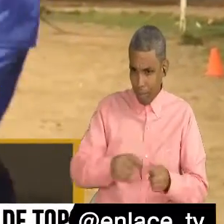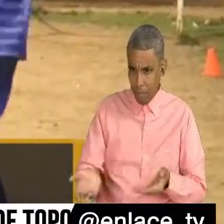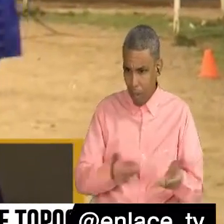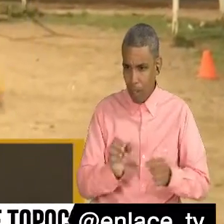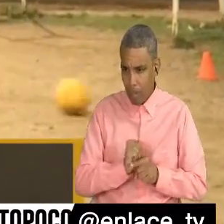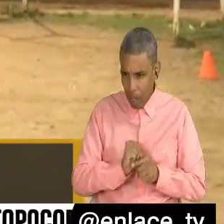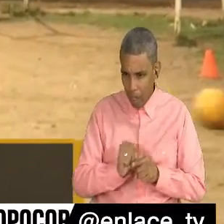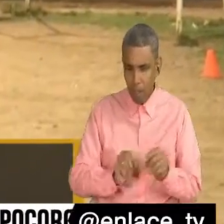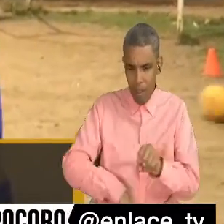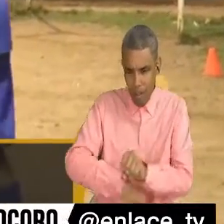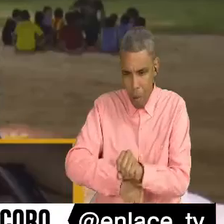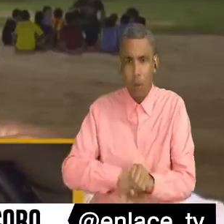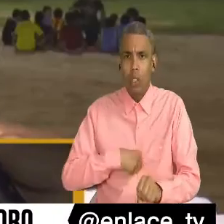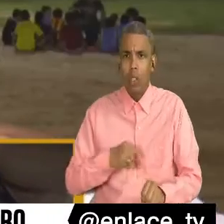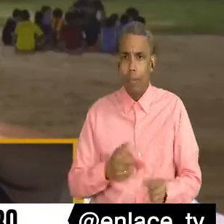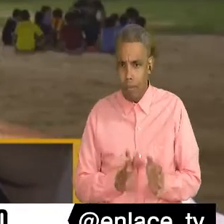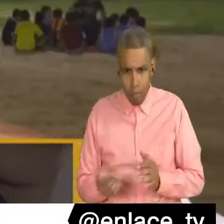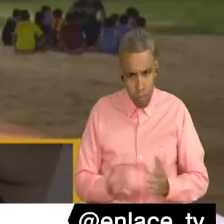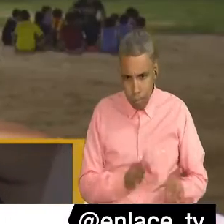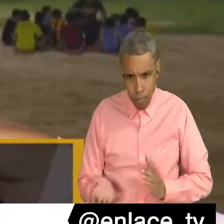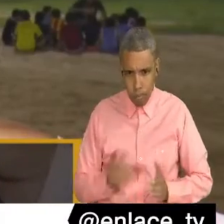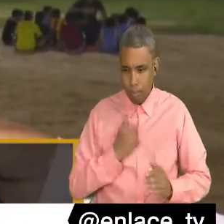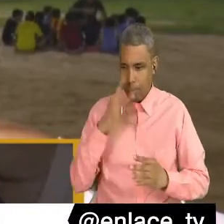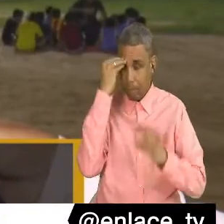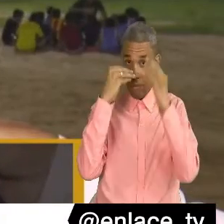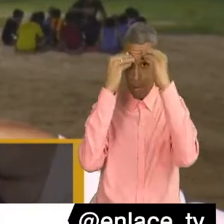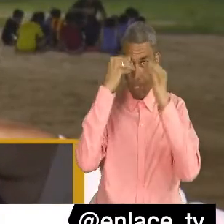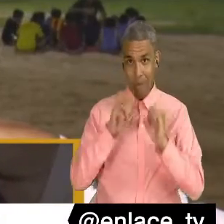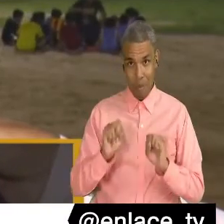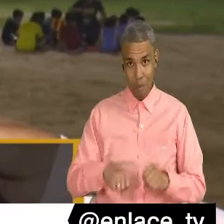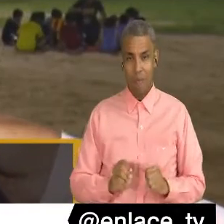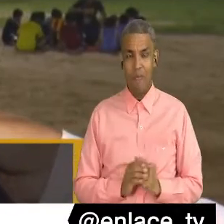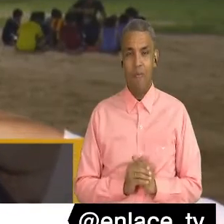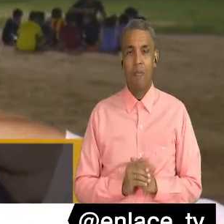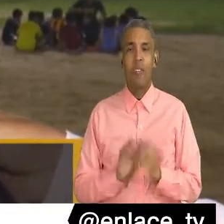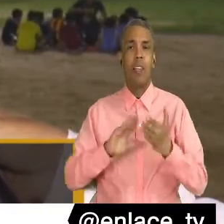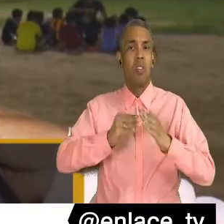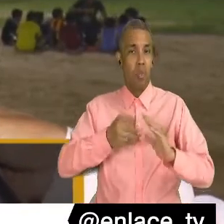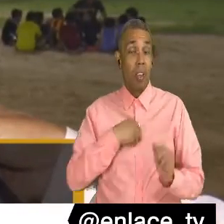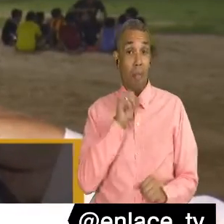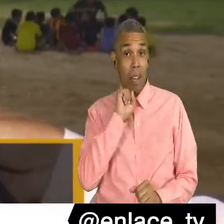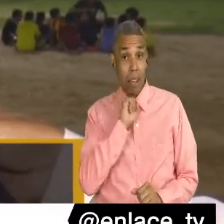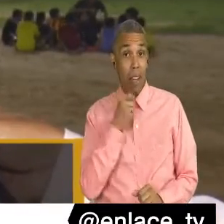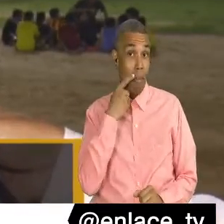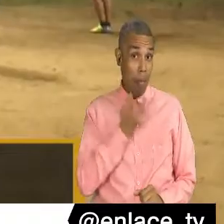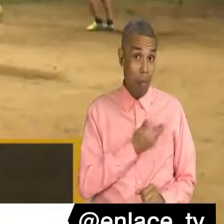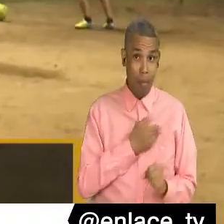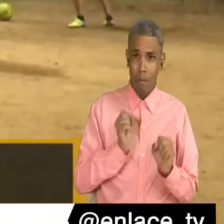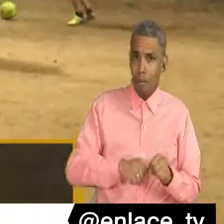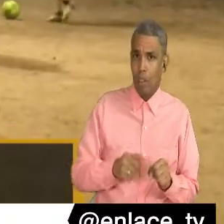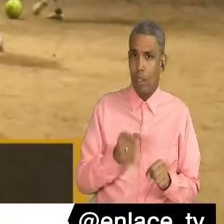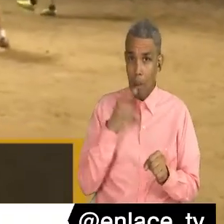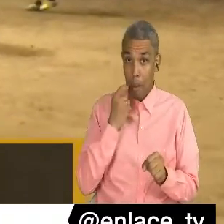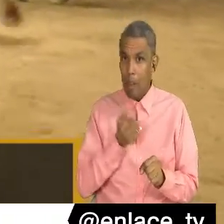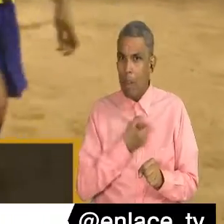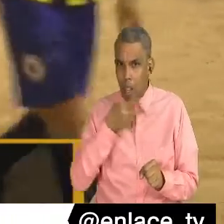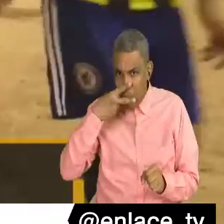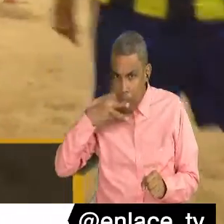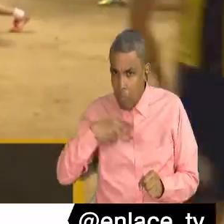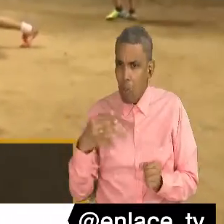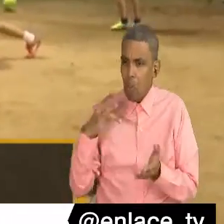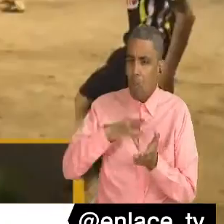los primeros años. Pues invitamos a toda la comunidad de Barranca. Los entrenamientos son día lunes, miércoles y viernes